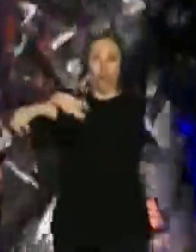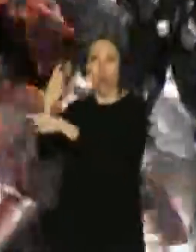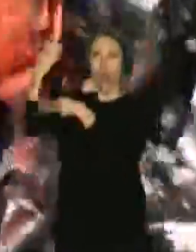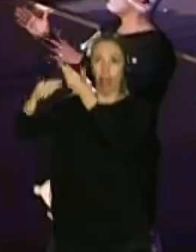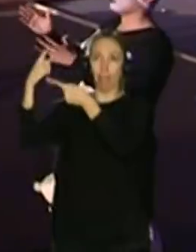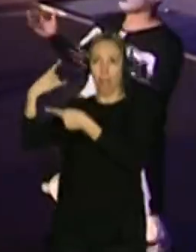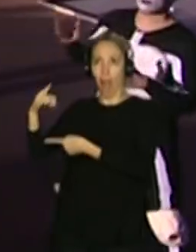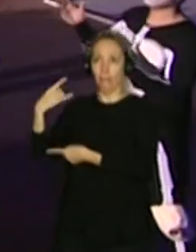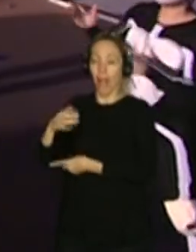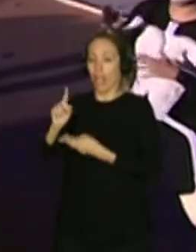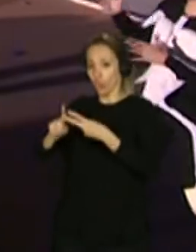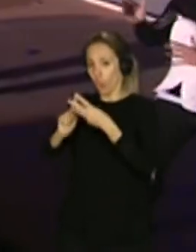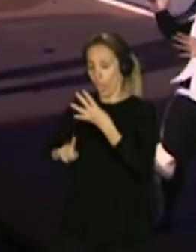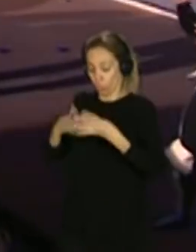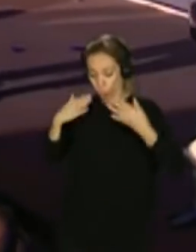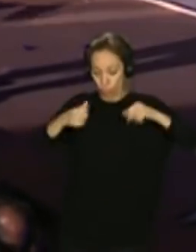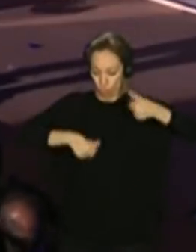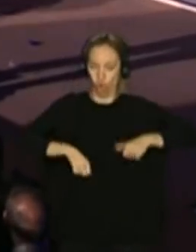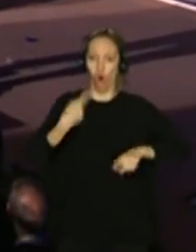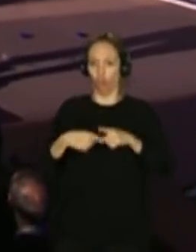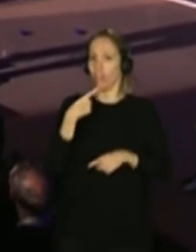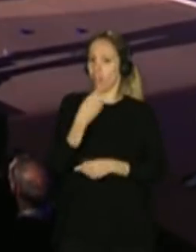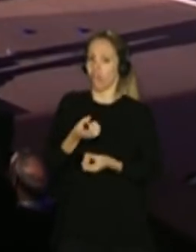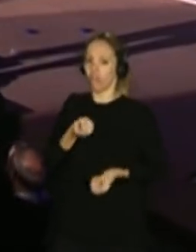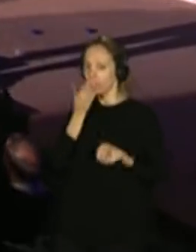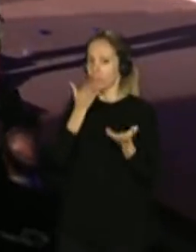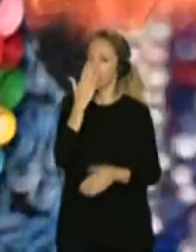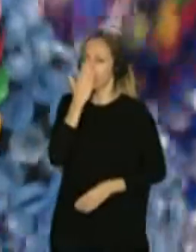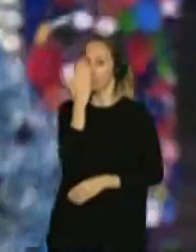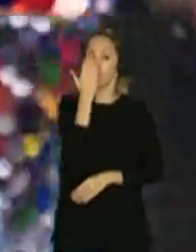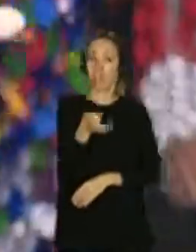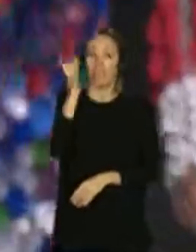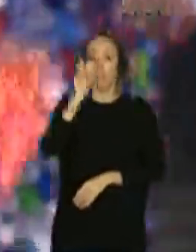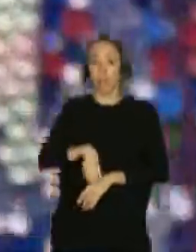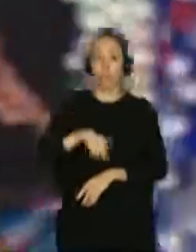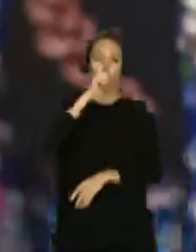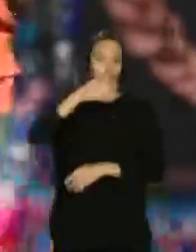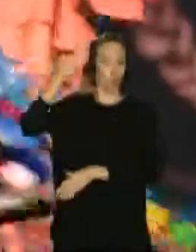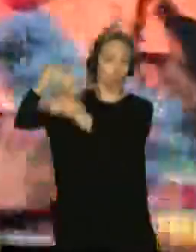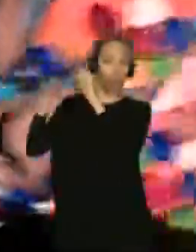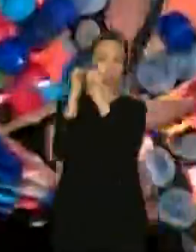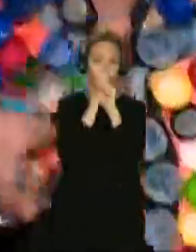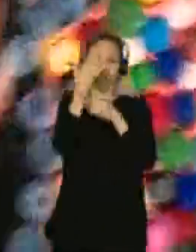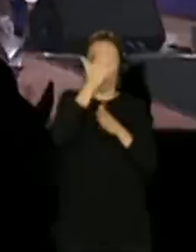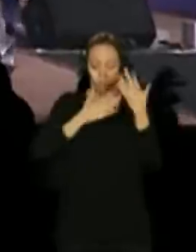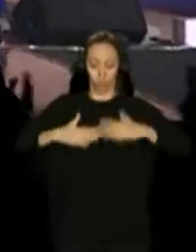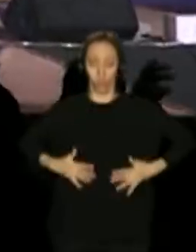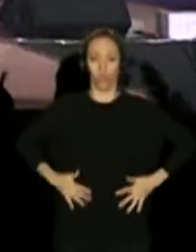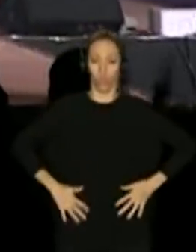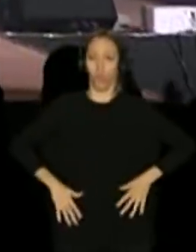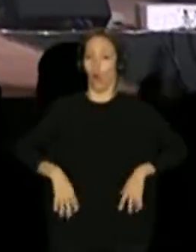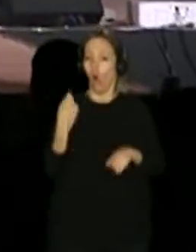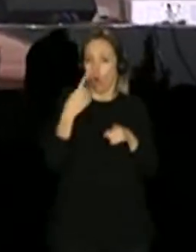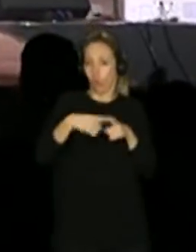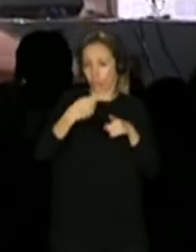mi teletransporte yo le dije con dos huevos. Hace un año a la canalla que me corte, que aquí tengo miles de personas que seguro que esta noche